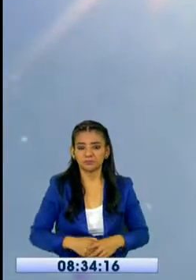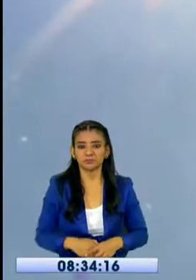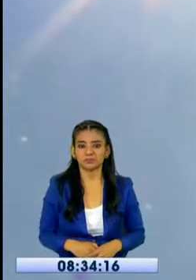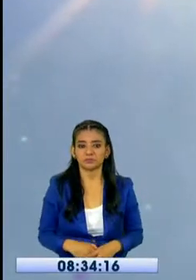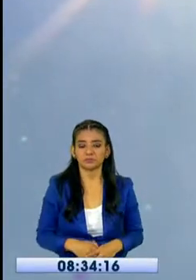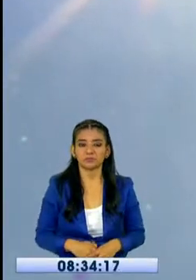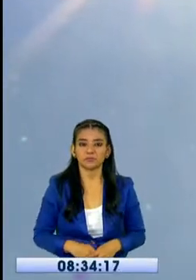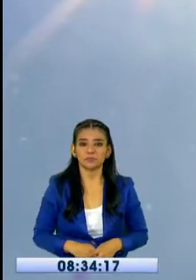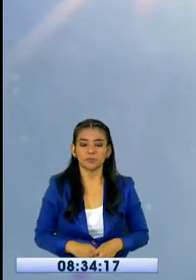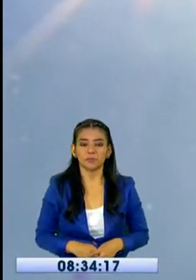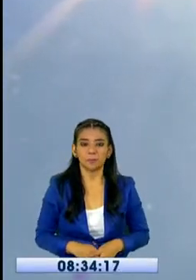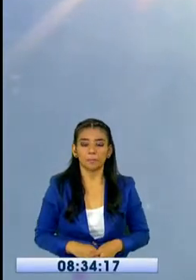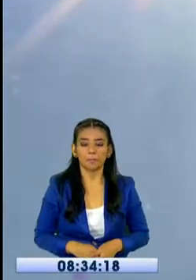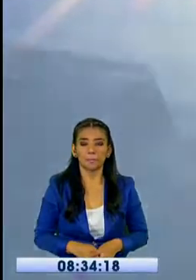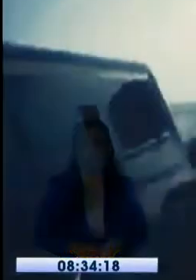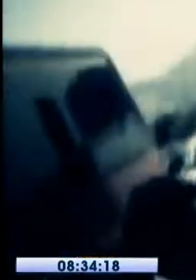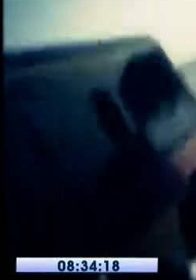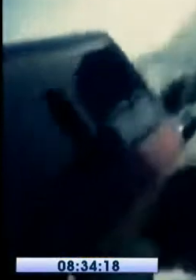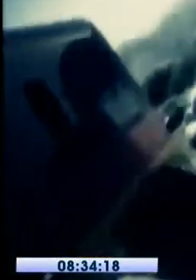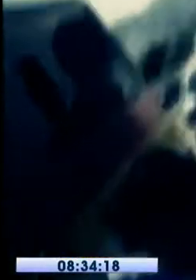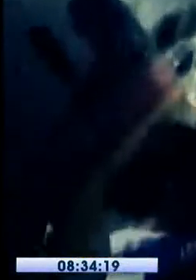informó Andrea Urbe.